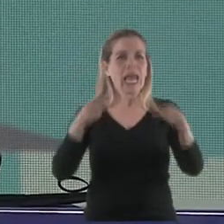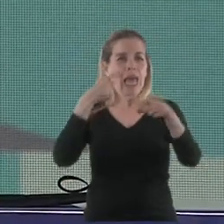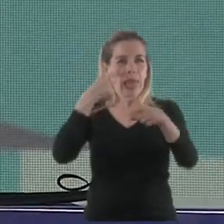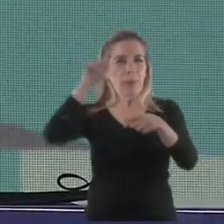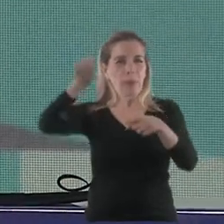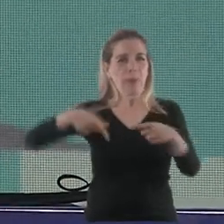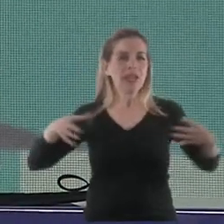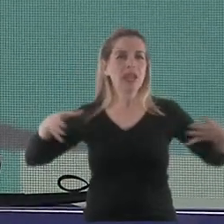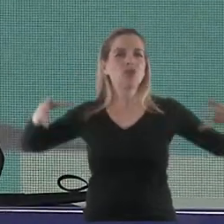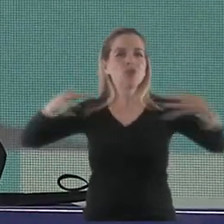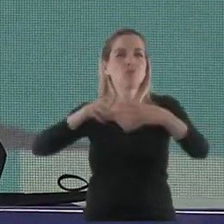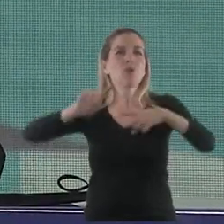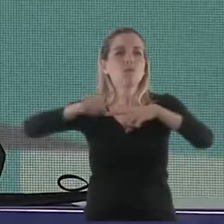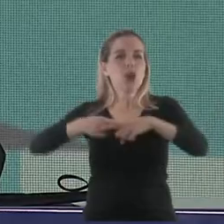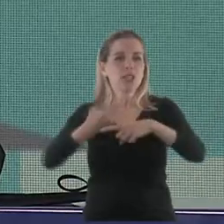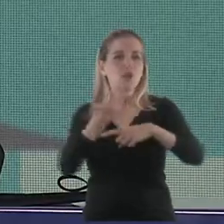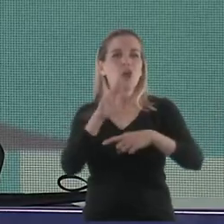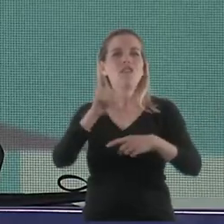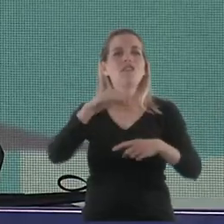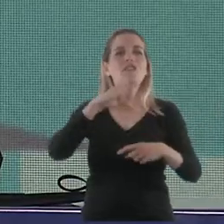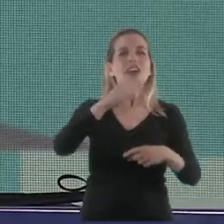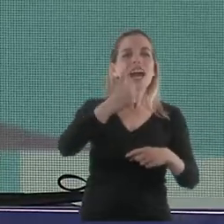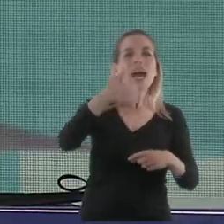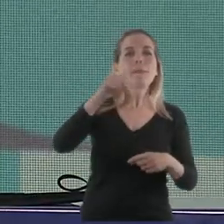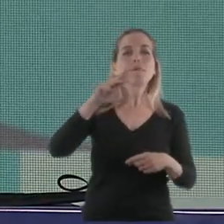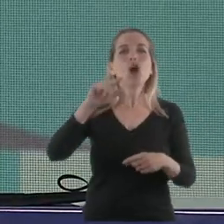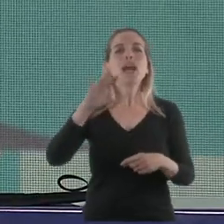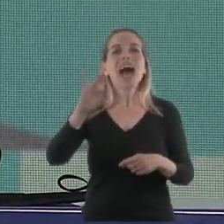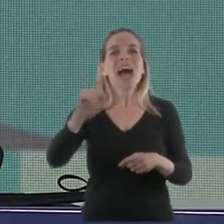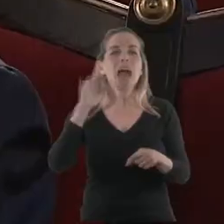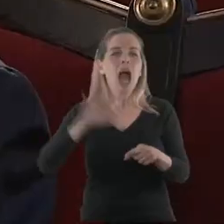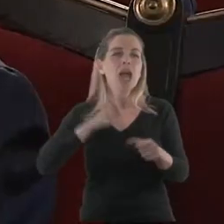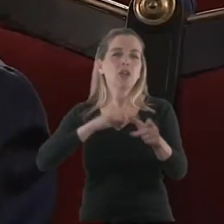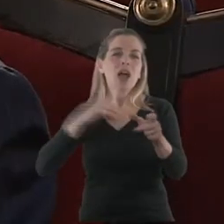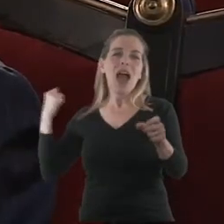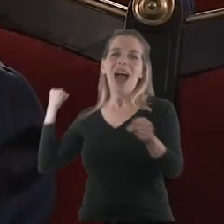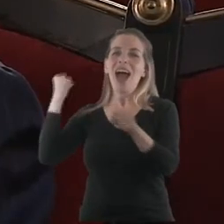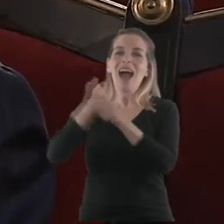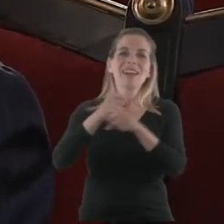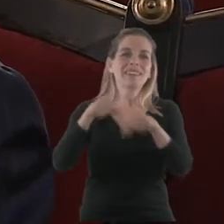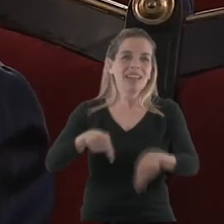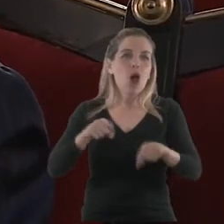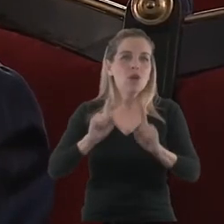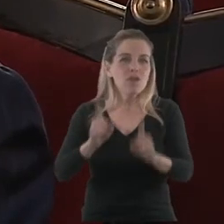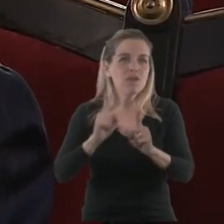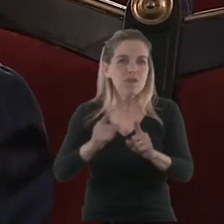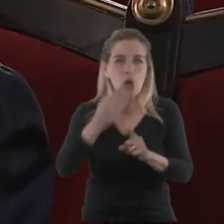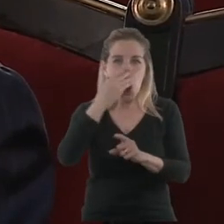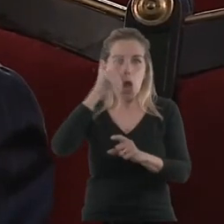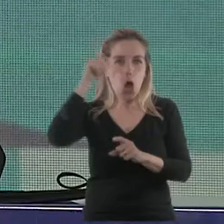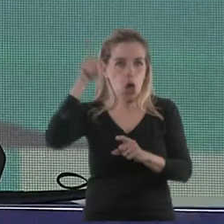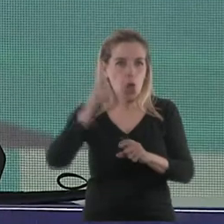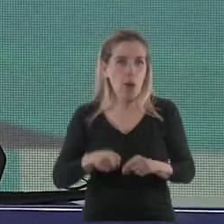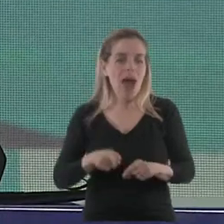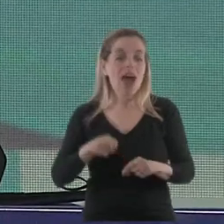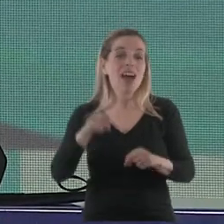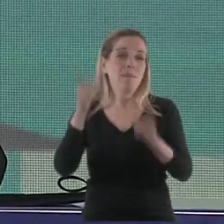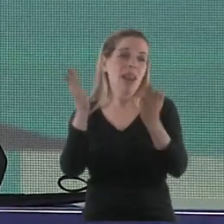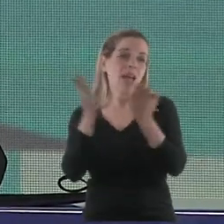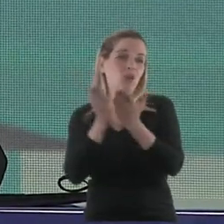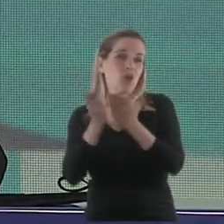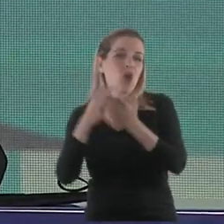franja morada, que durante tantos años hasta hoy estuvo presente entre los